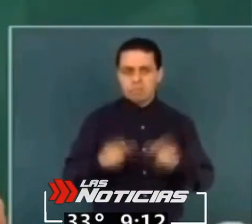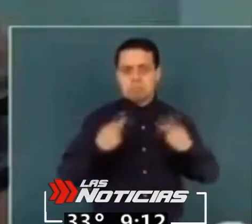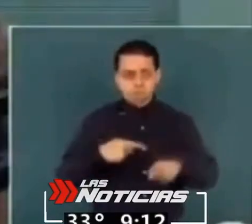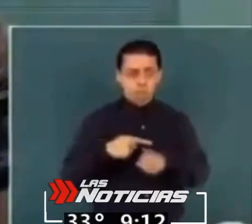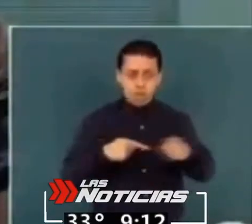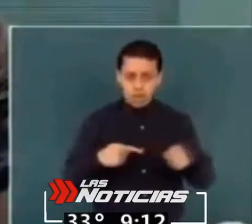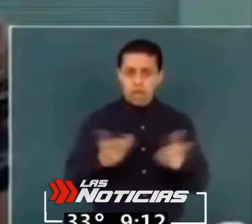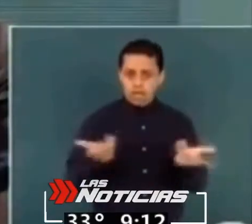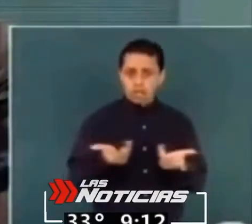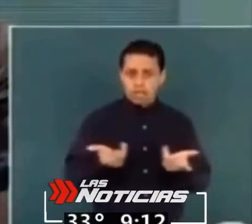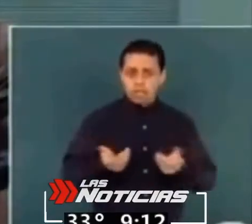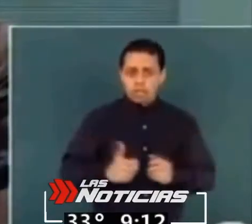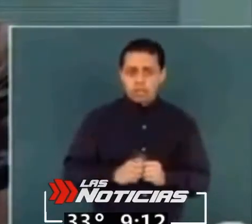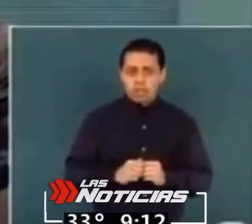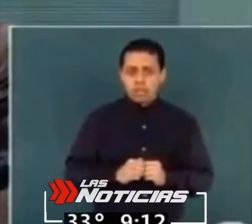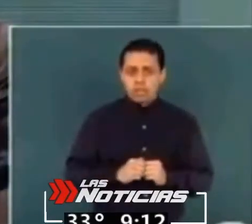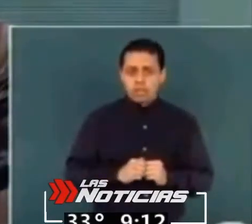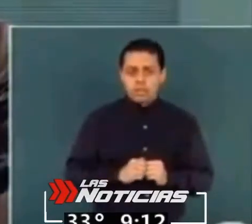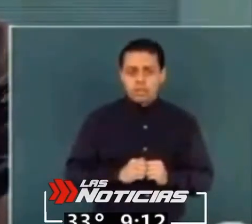para